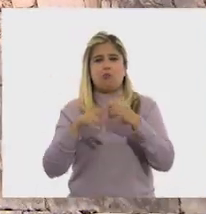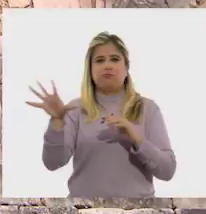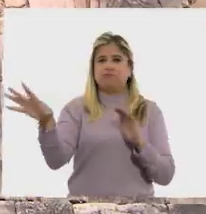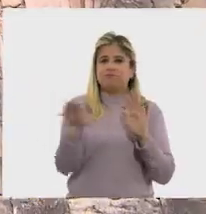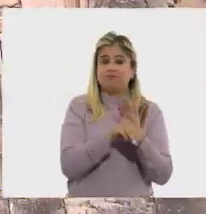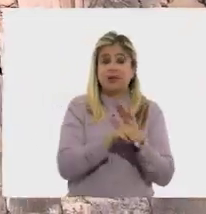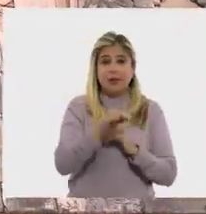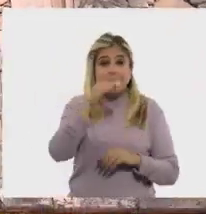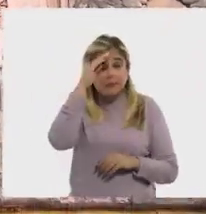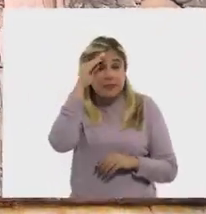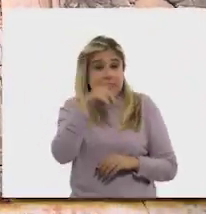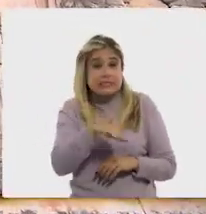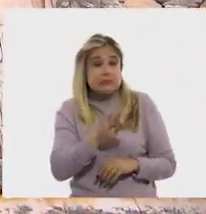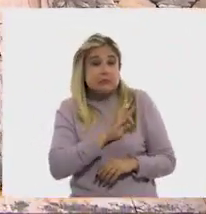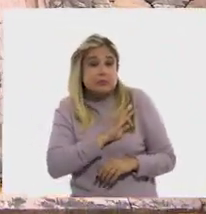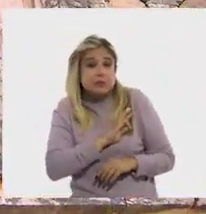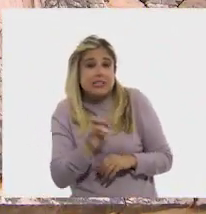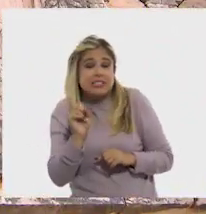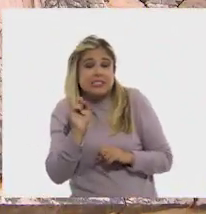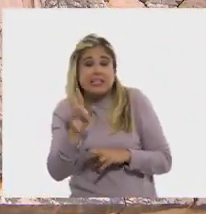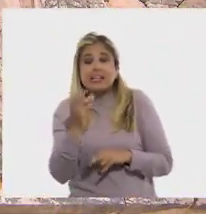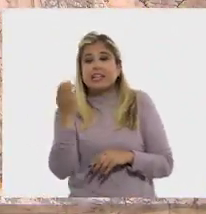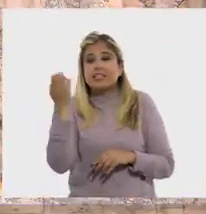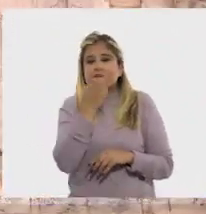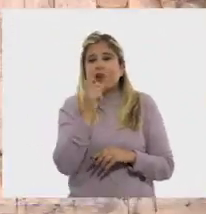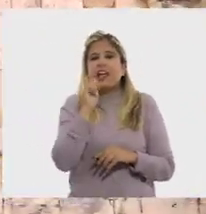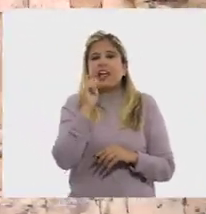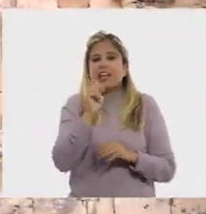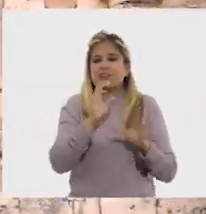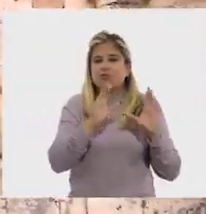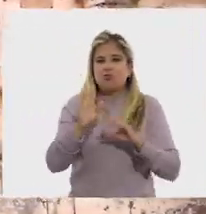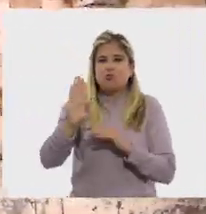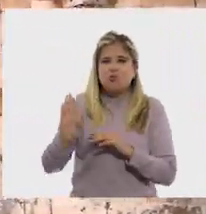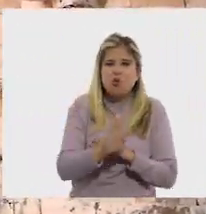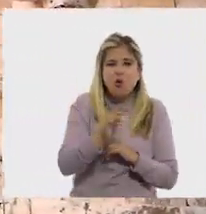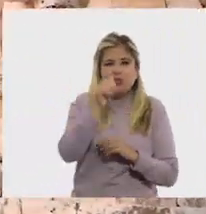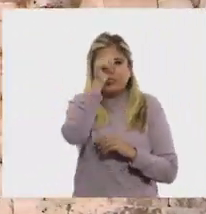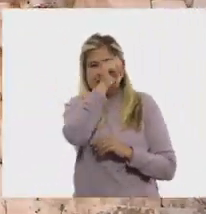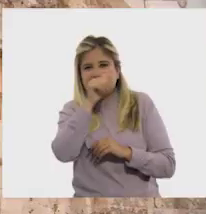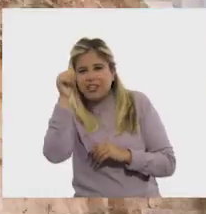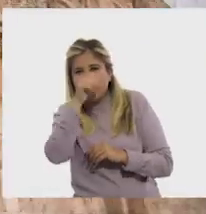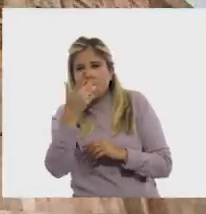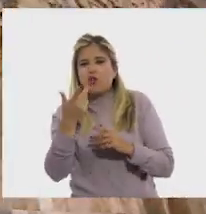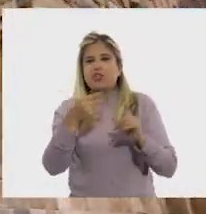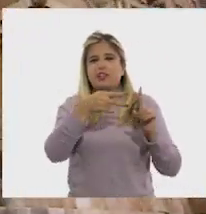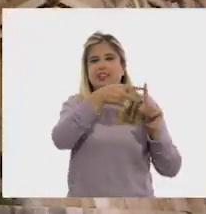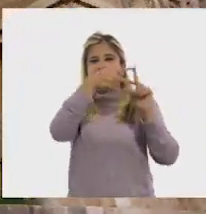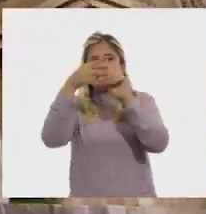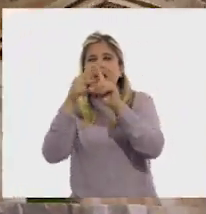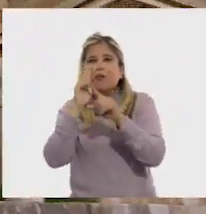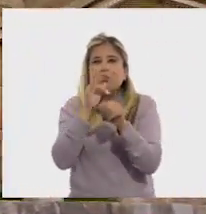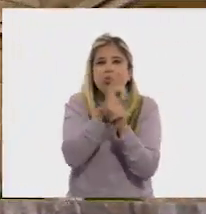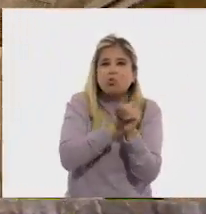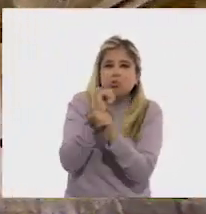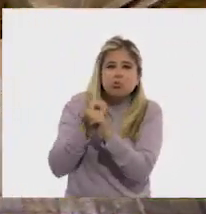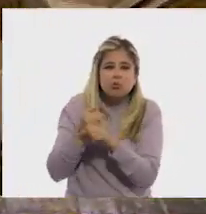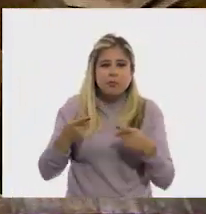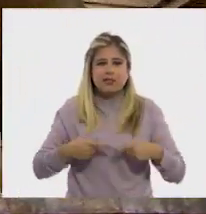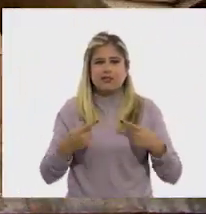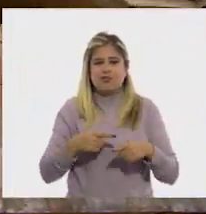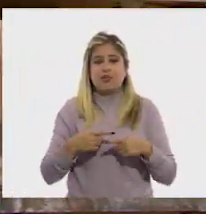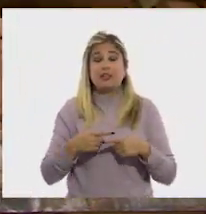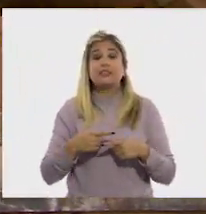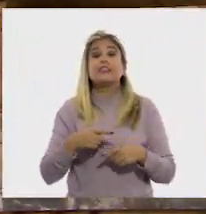Se piensa que pudo haber sido una escuela de curanderos, astrólogos y sacerdotes. El Palacio del Gobernador presenta